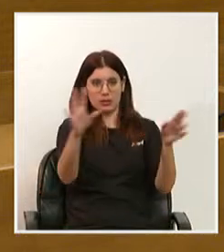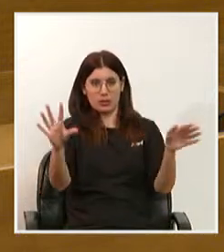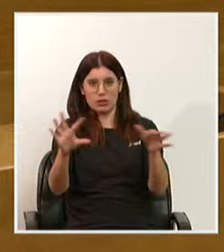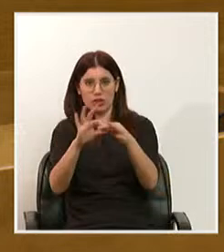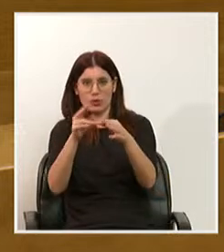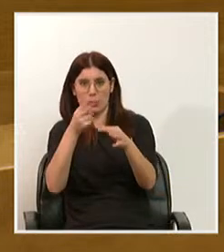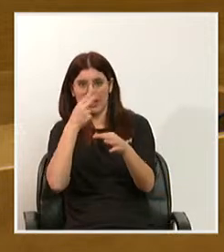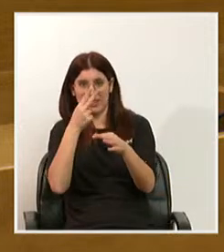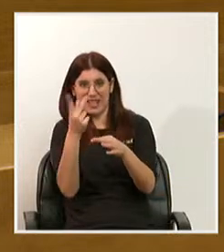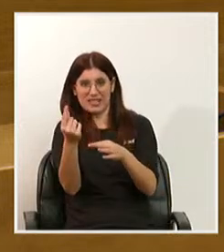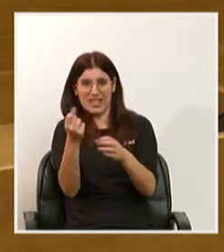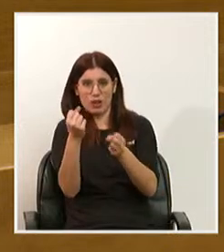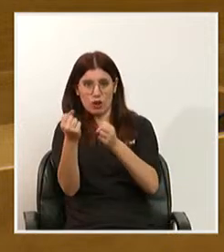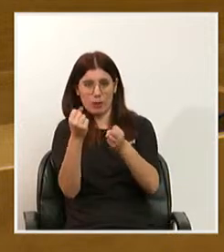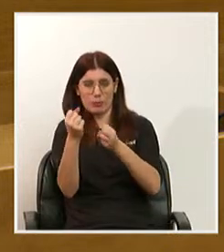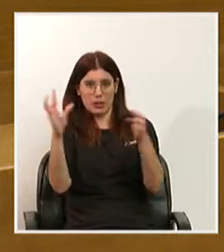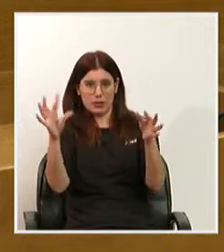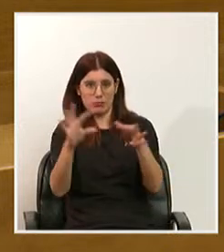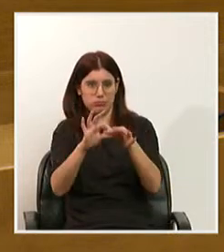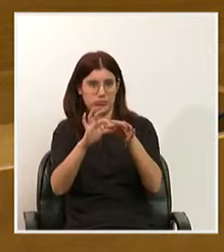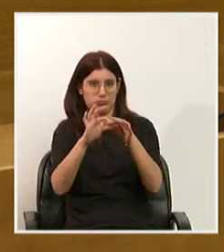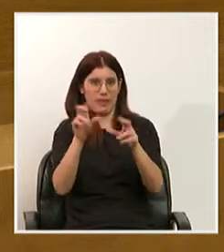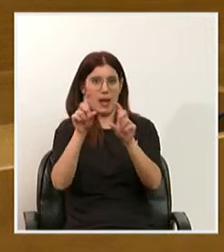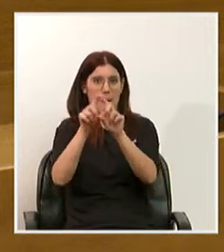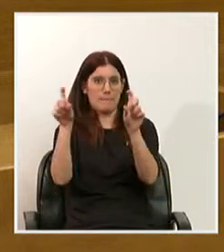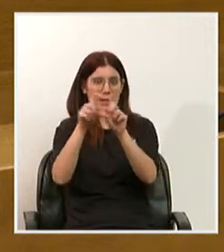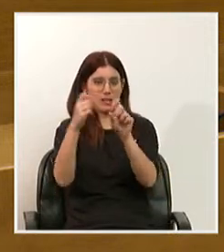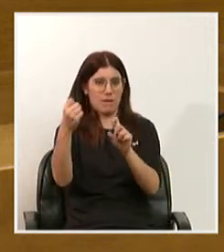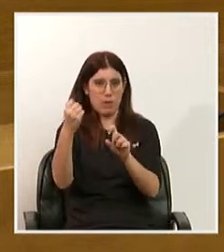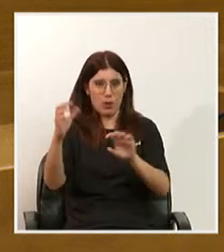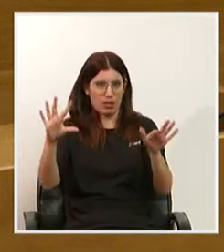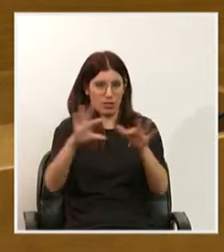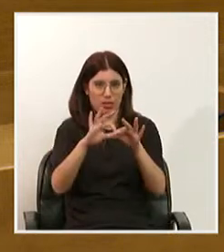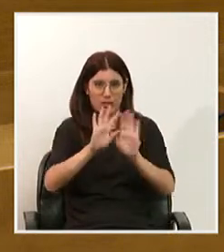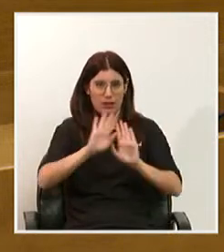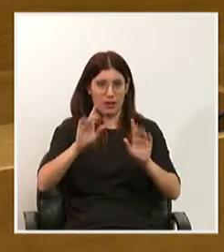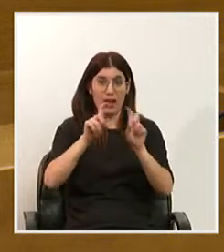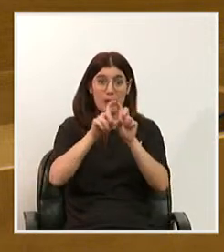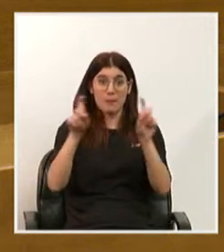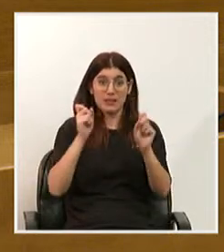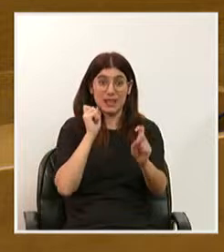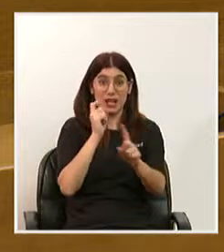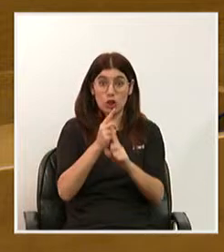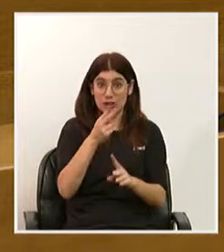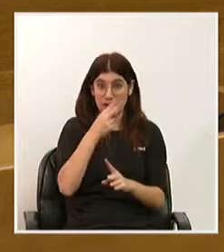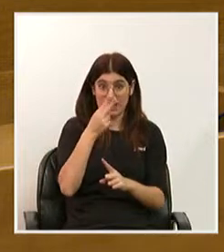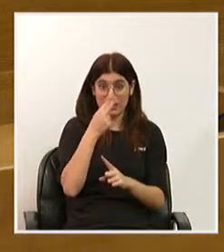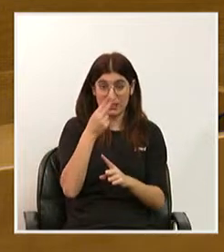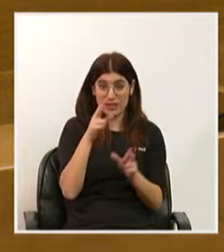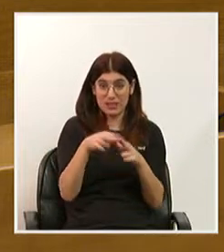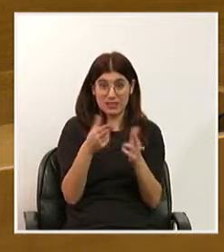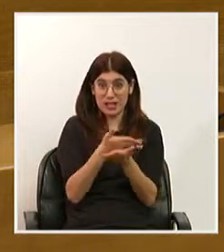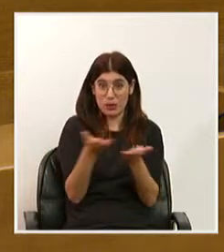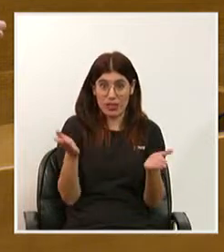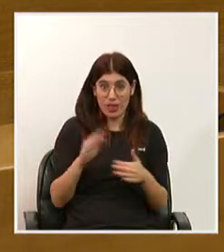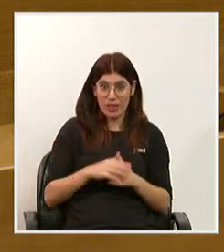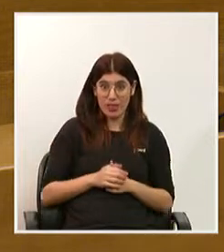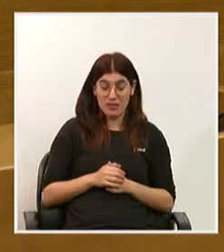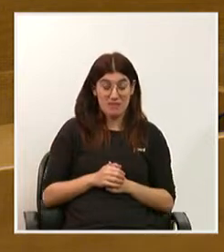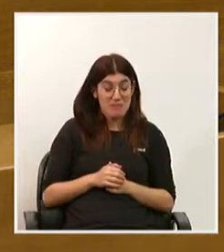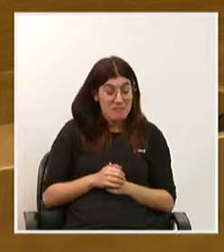interés económico determinado de parte de empresas que van contra los intereses de la ciudadanía